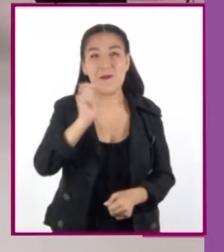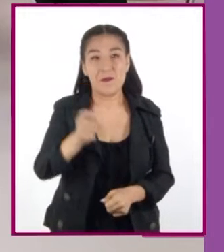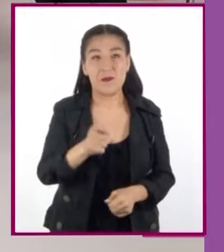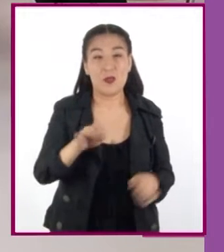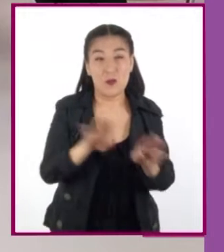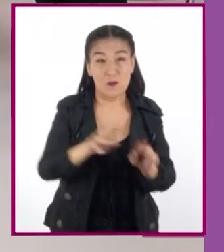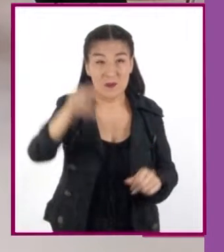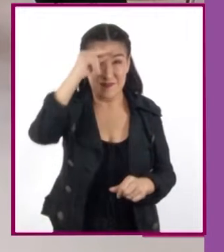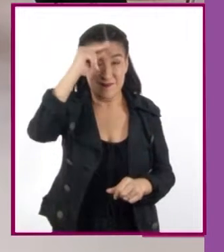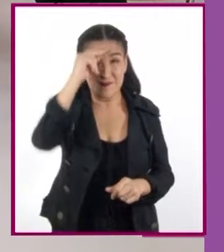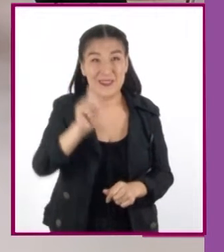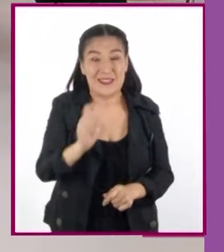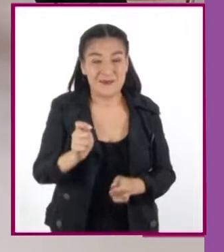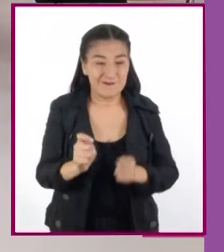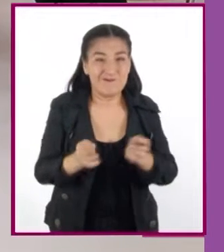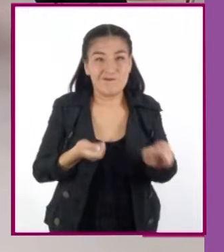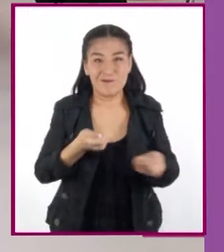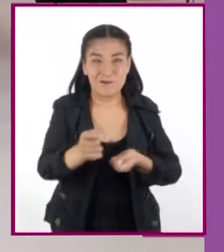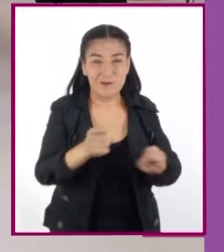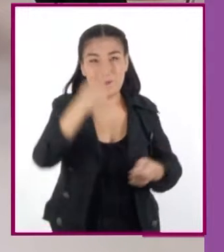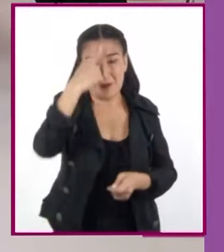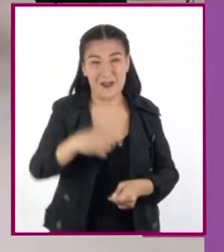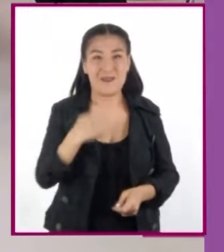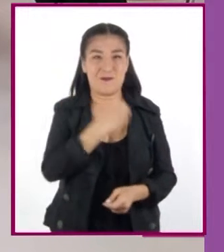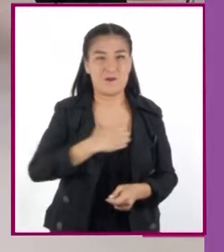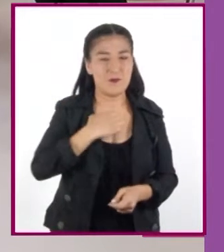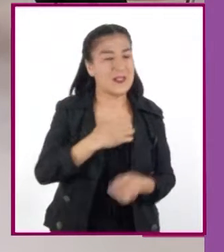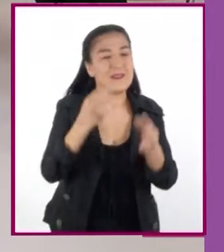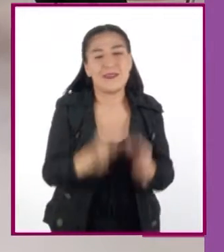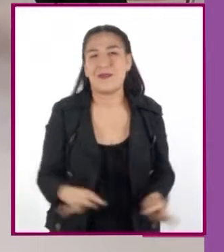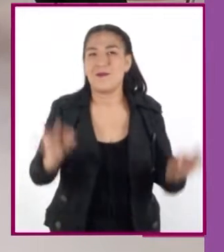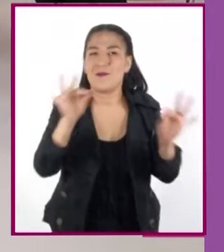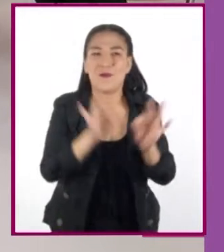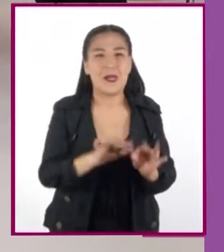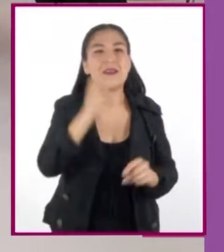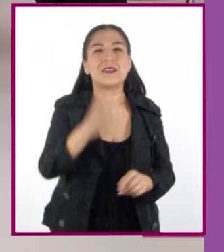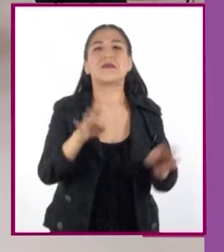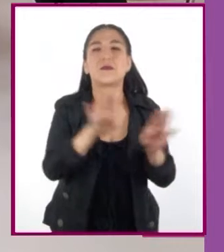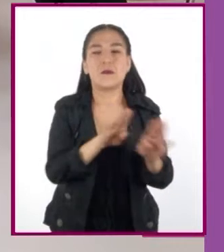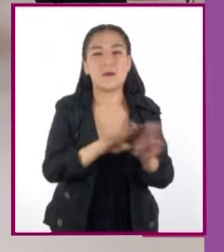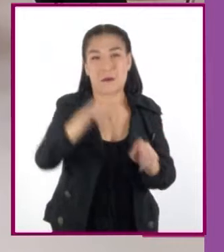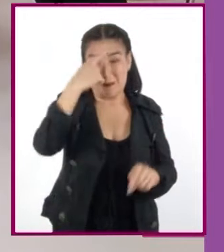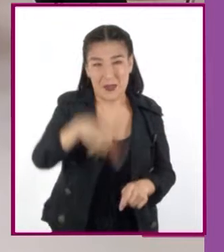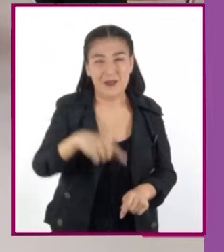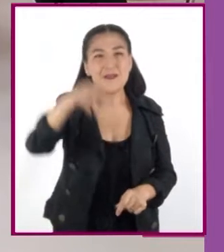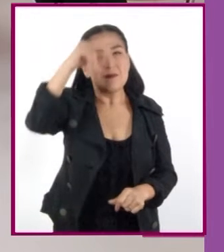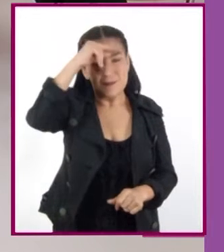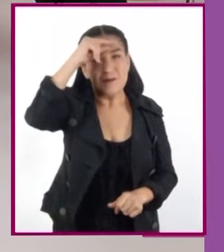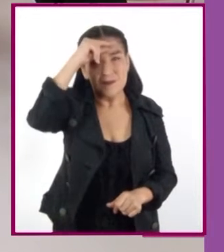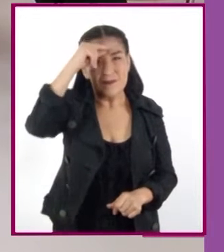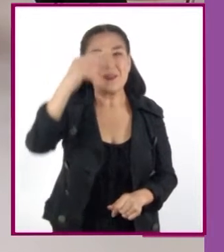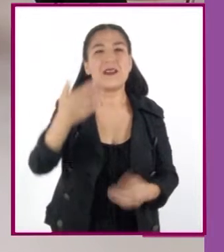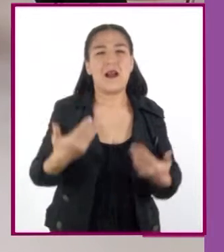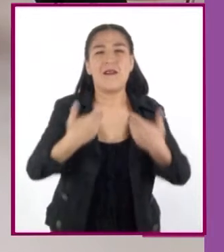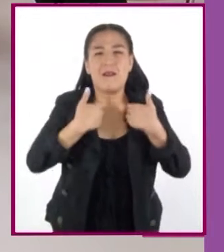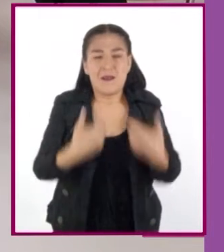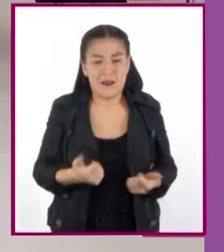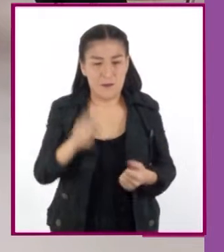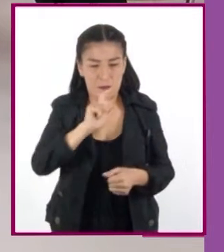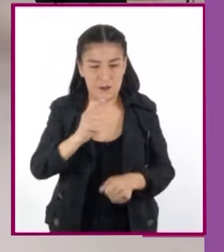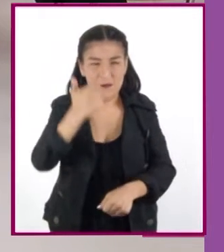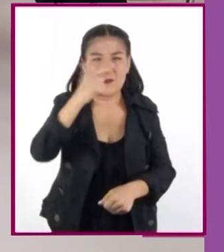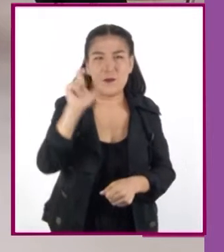que tener inteligencia emocional es fundamental, es decir, poseer la capacidad de percibir